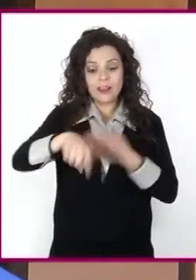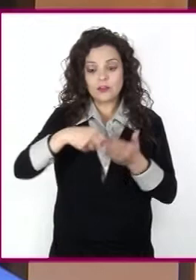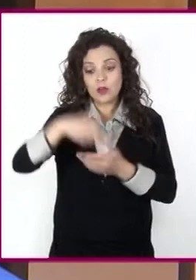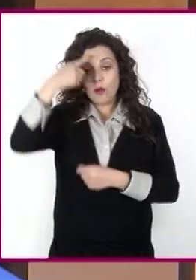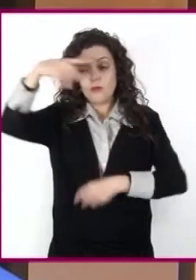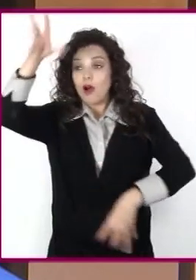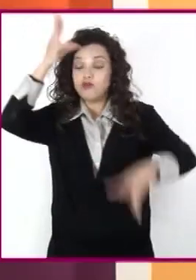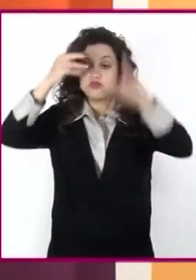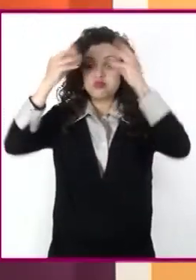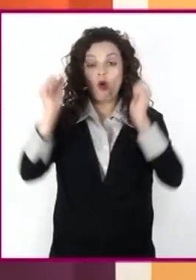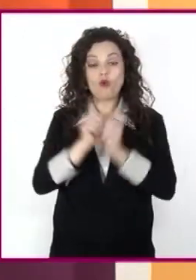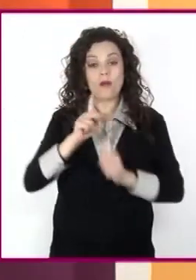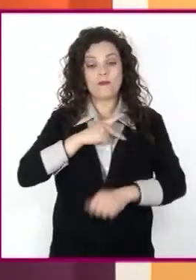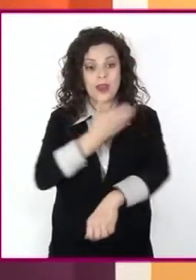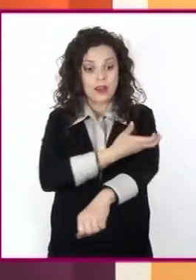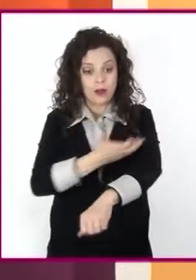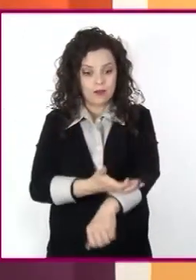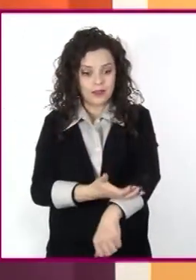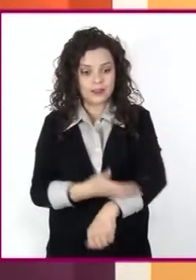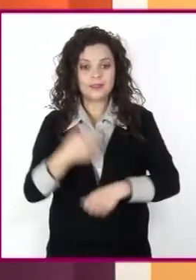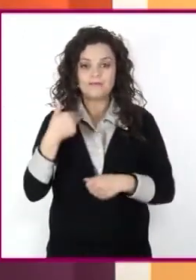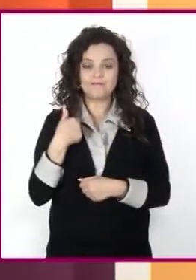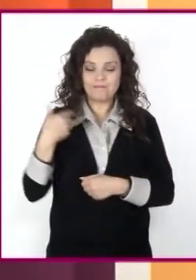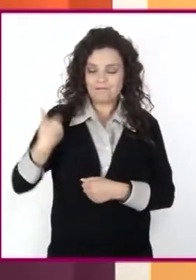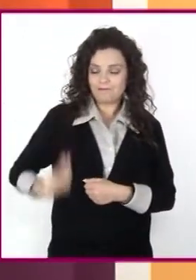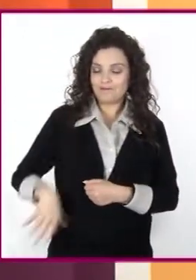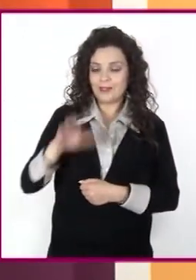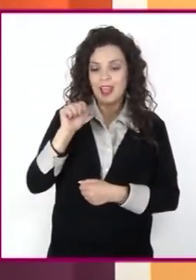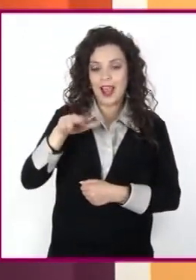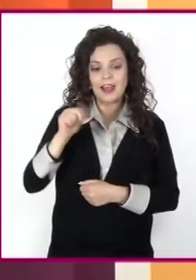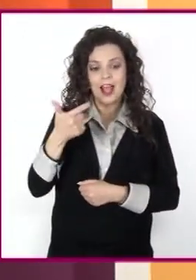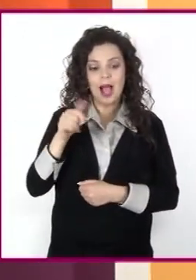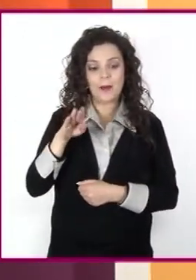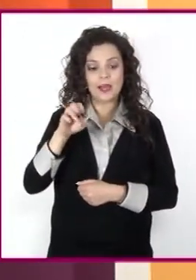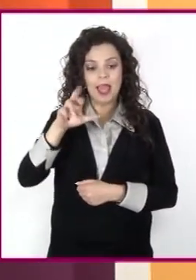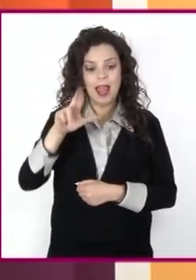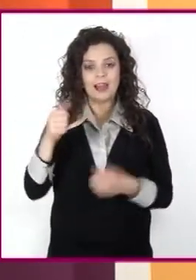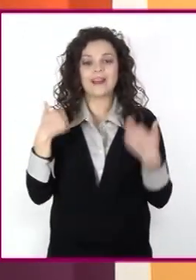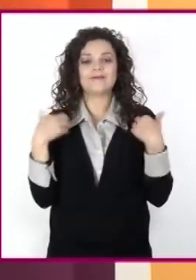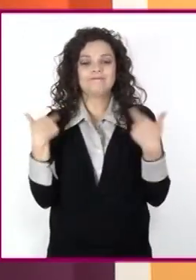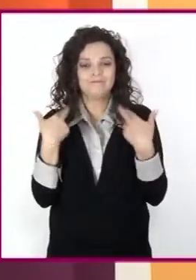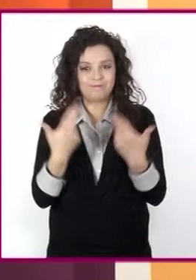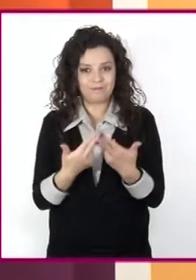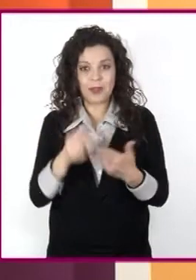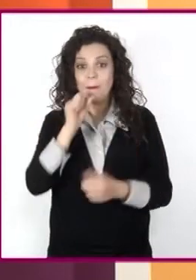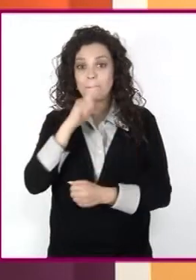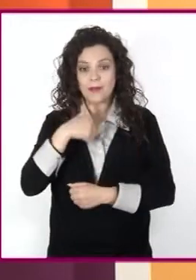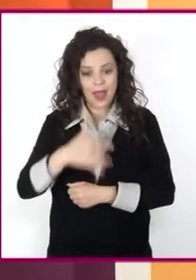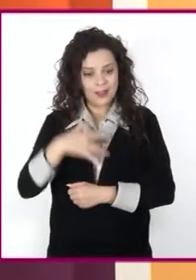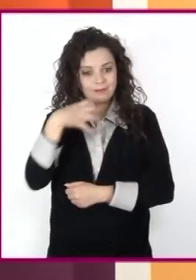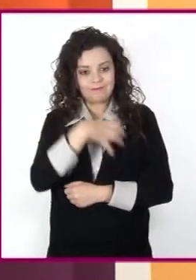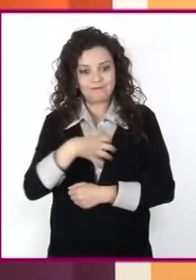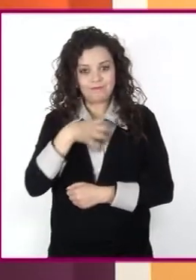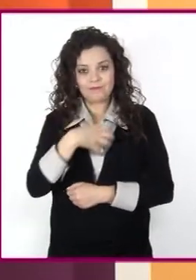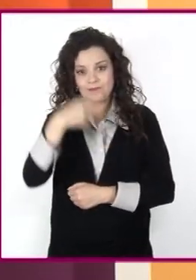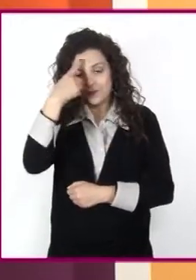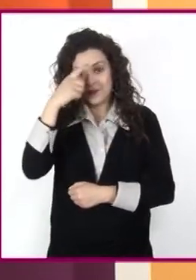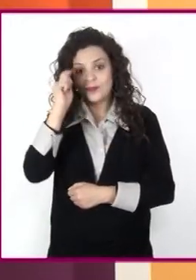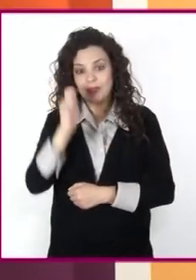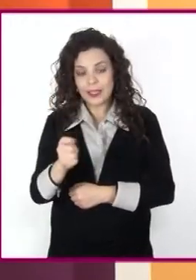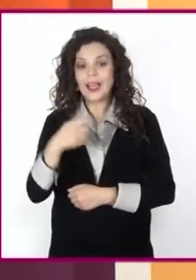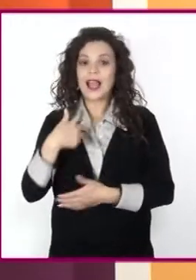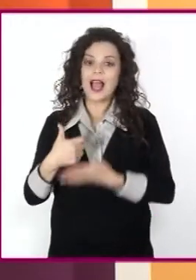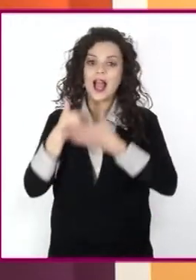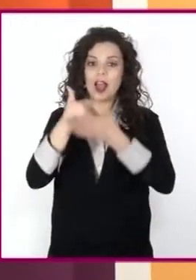mi compañera, la maestra Ana Gabriela Martínez San Juan. Y de igual manera estoy entusiasmada de ser parte de su